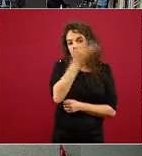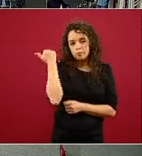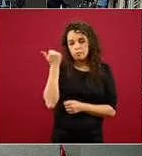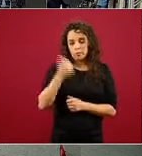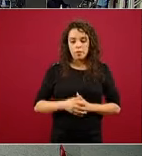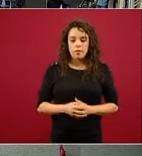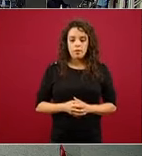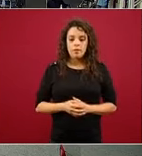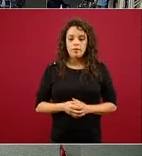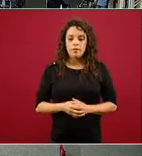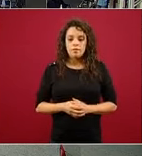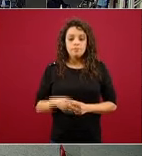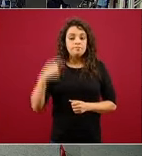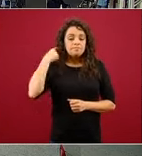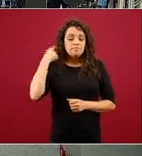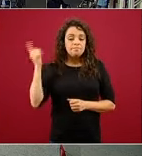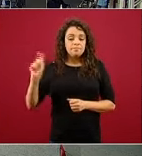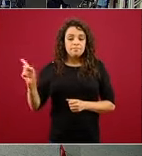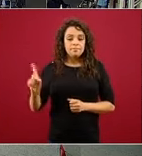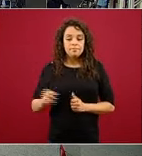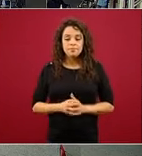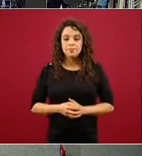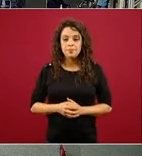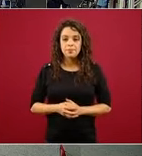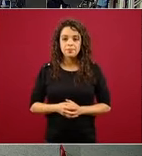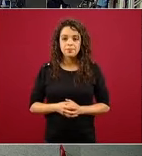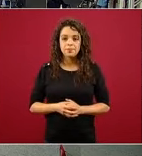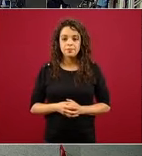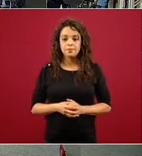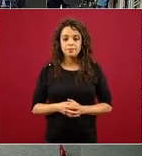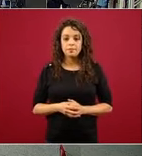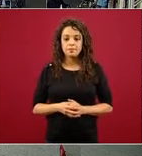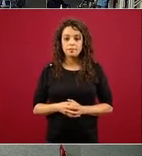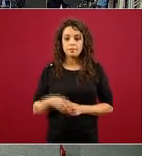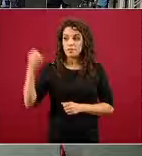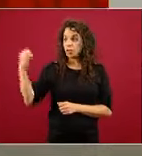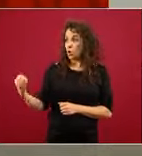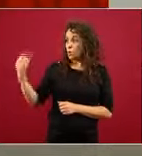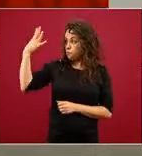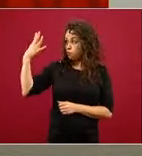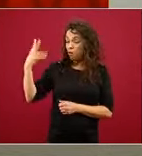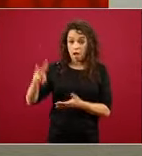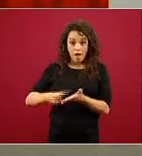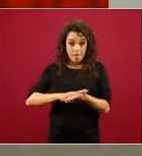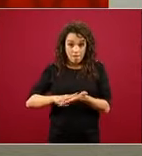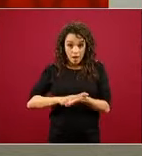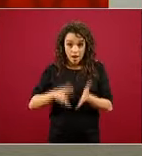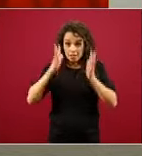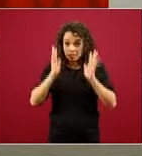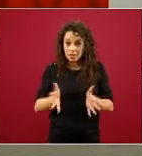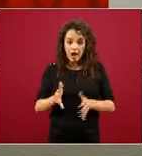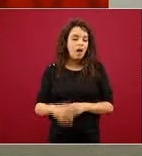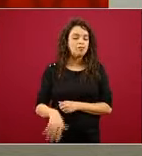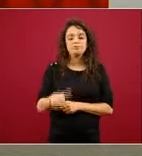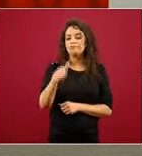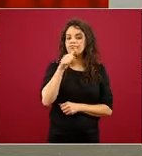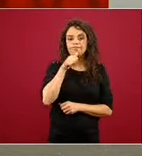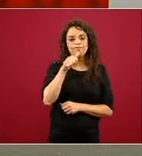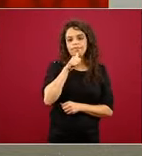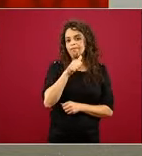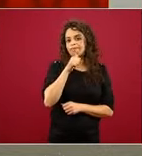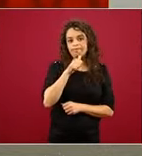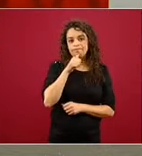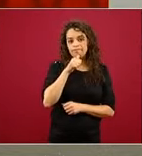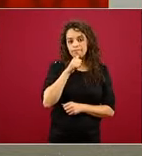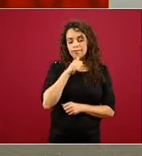Es algo, no necesariamente un semáforo verde como tal, por eso digo que está en un tema de definición, pero